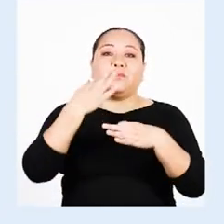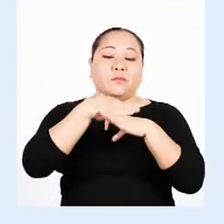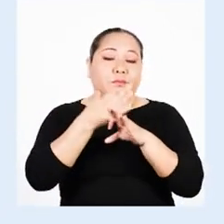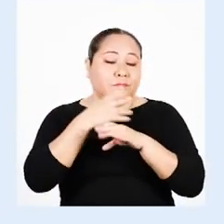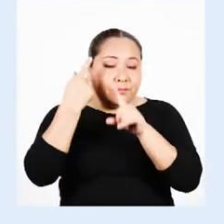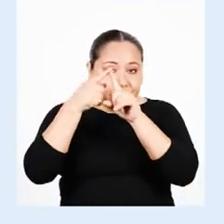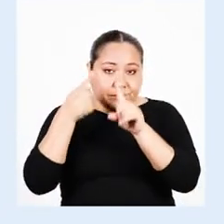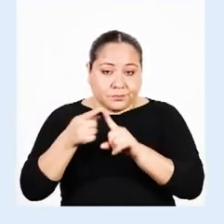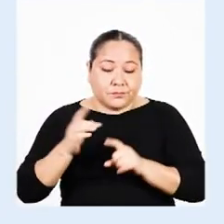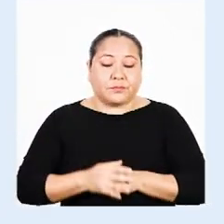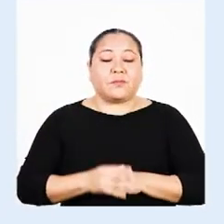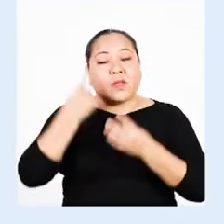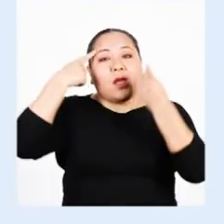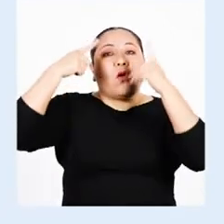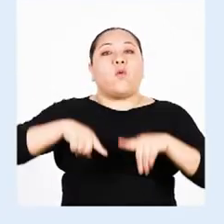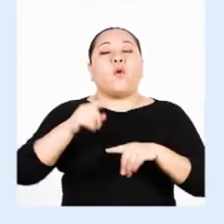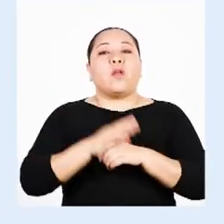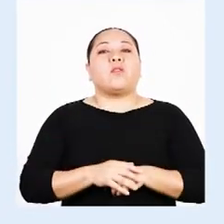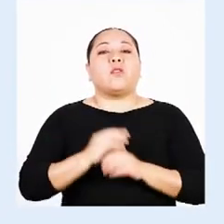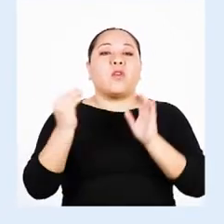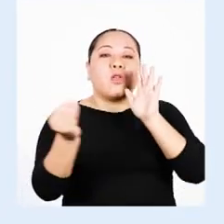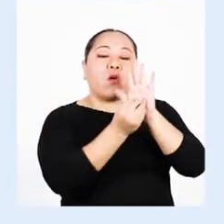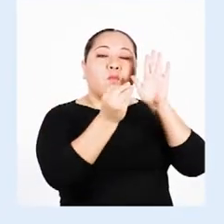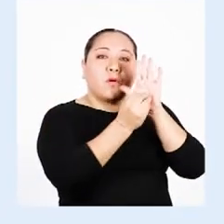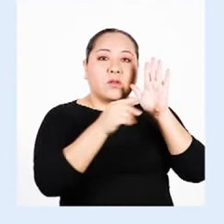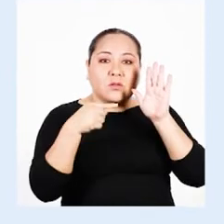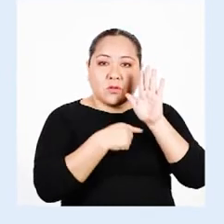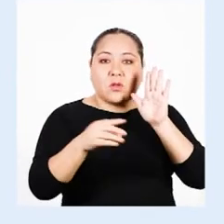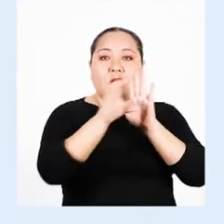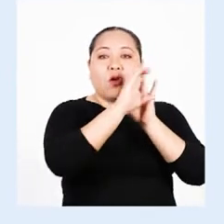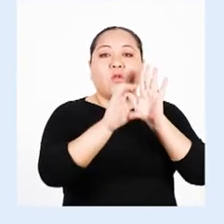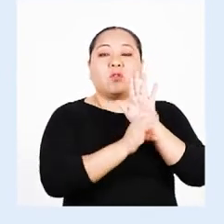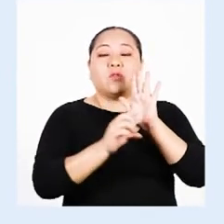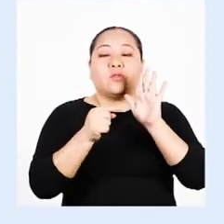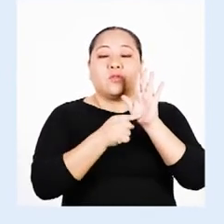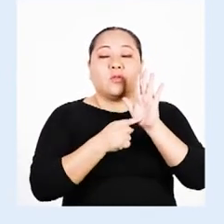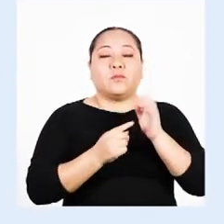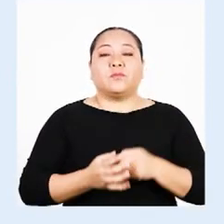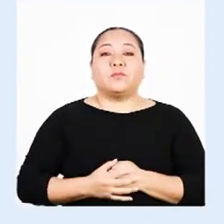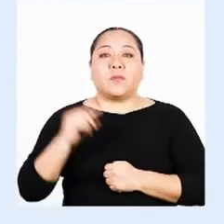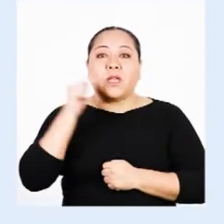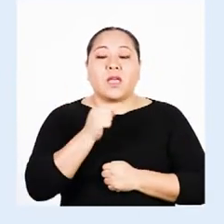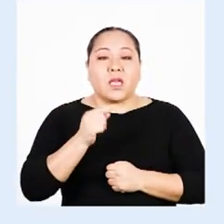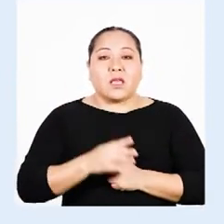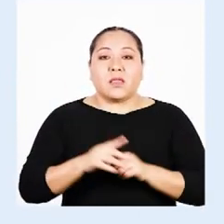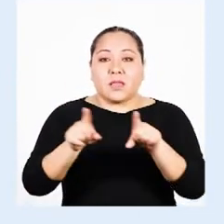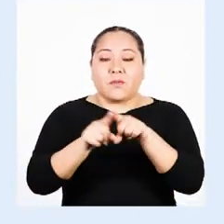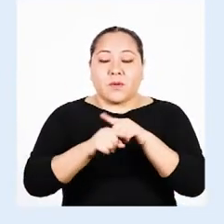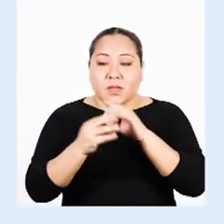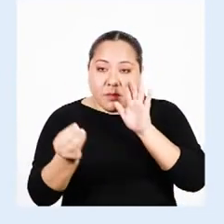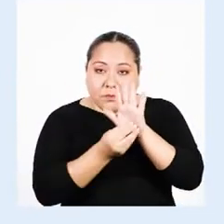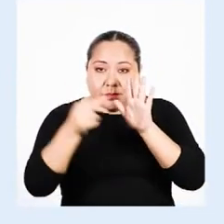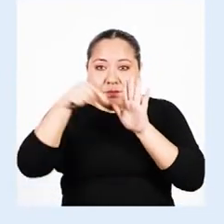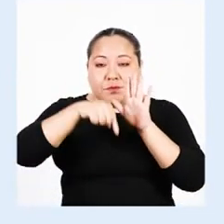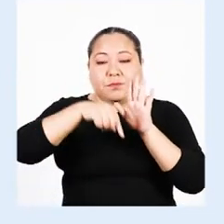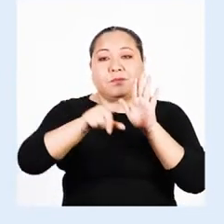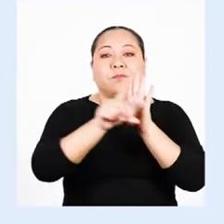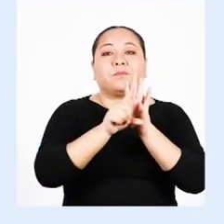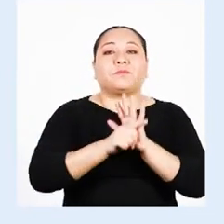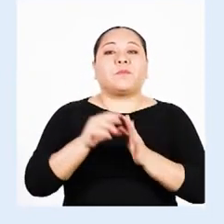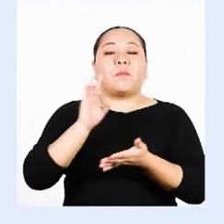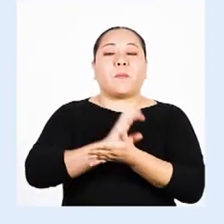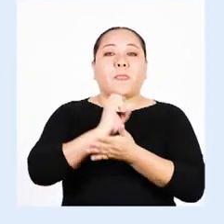y modalidades, de acuerdo con lo establecido en la Constitución Política y en la presente